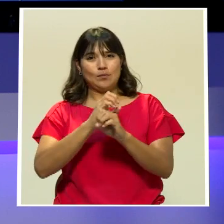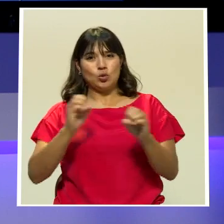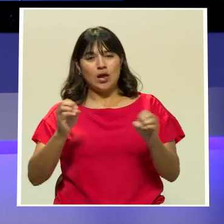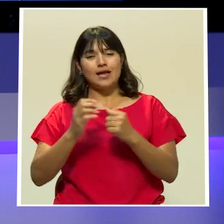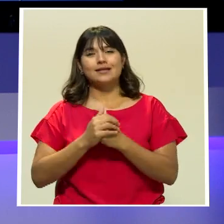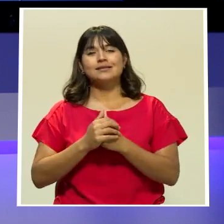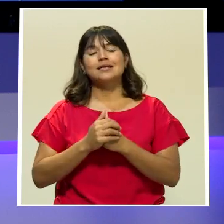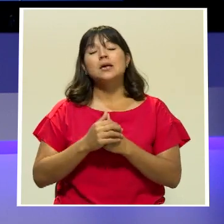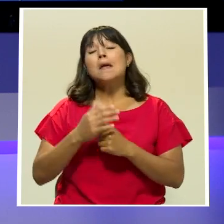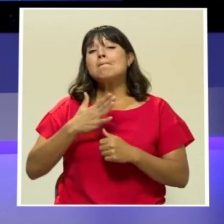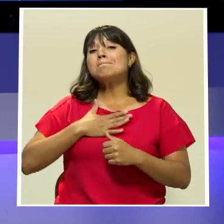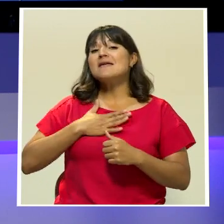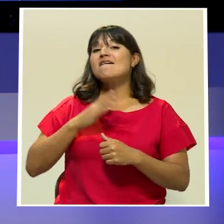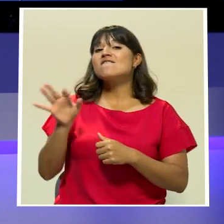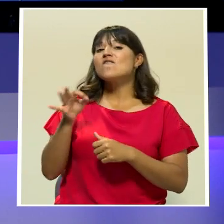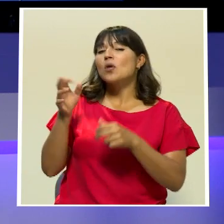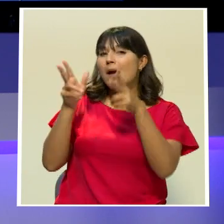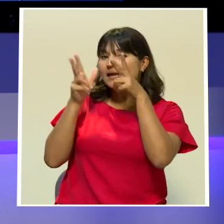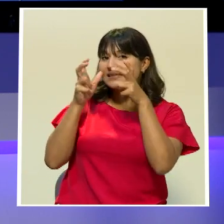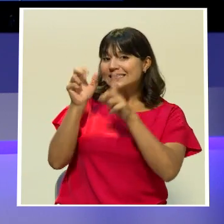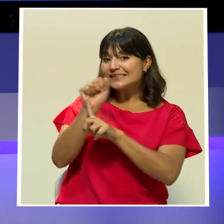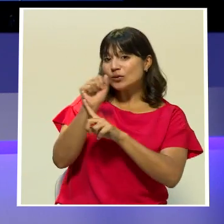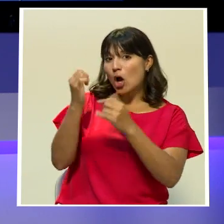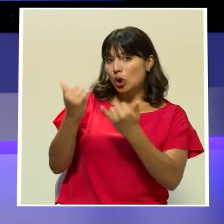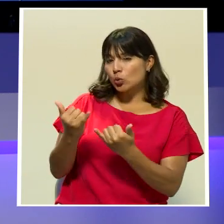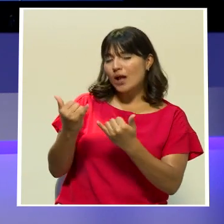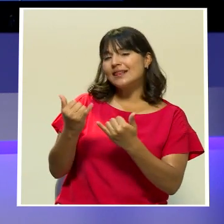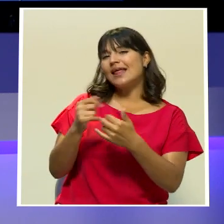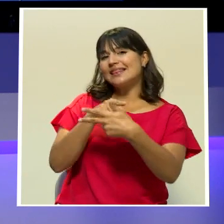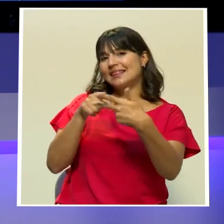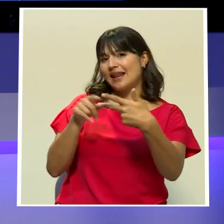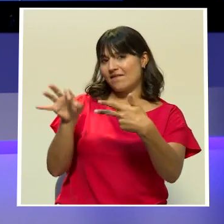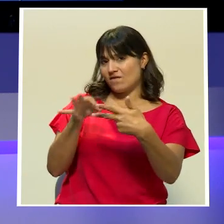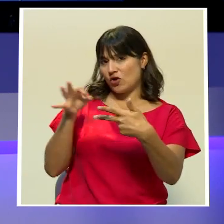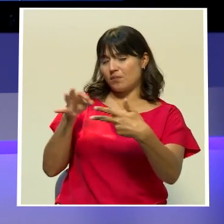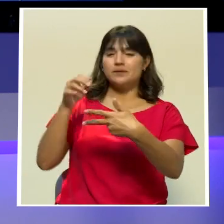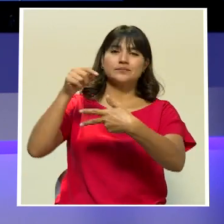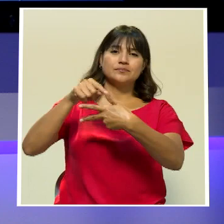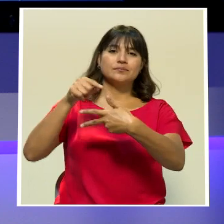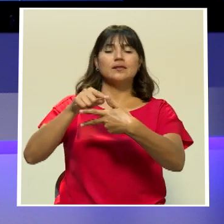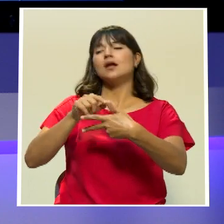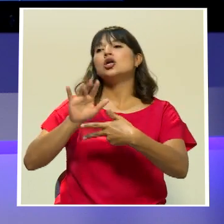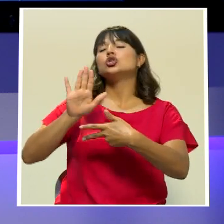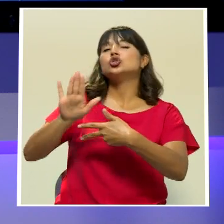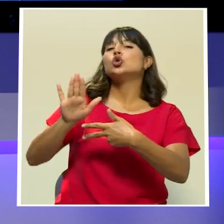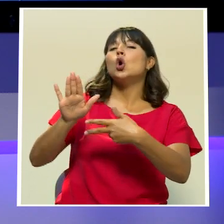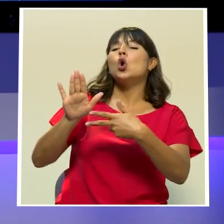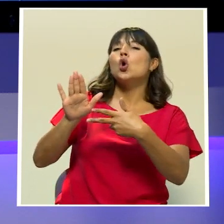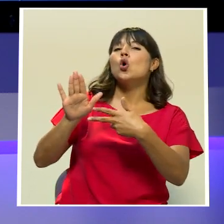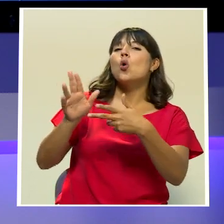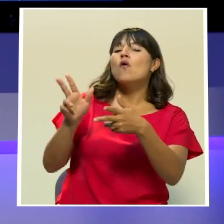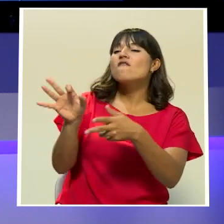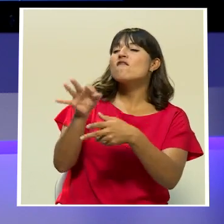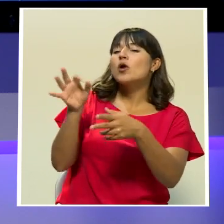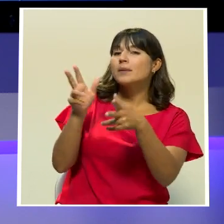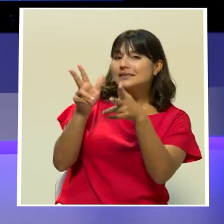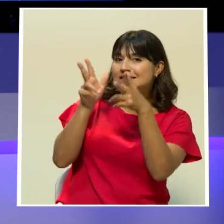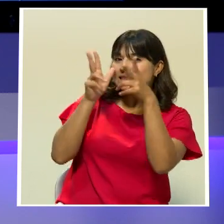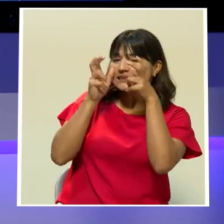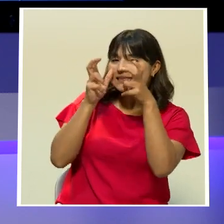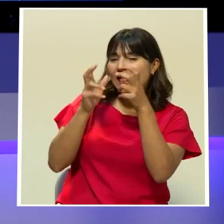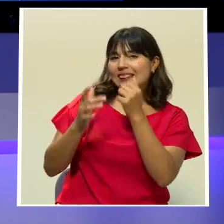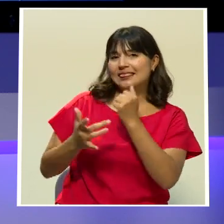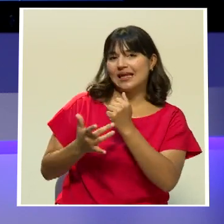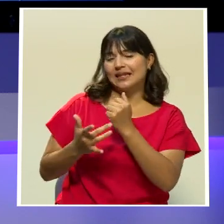tres versiones, Ernesto. Una es su versión tecnocrática. No solamente la columna